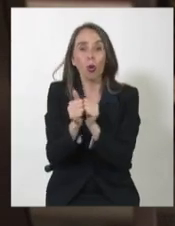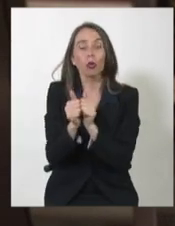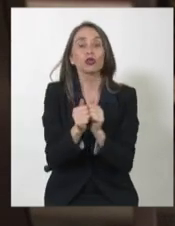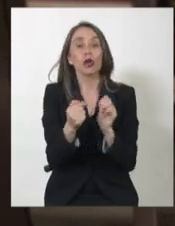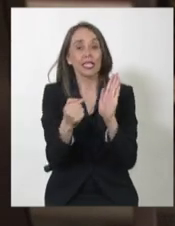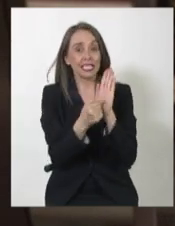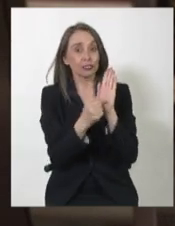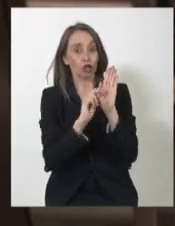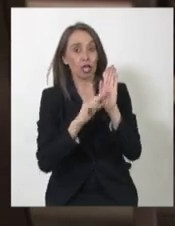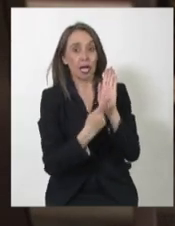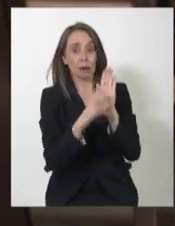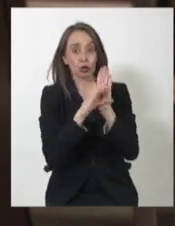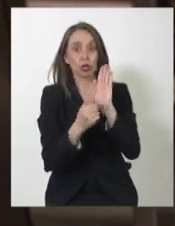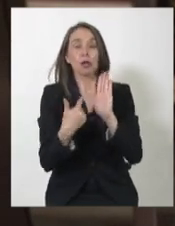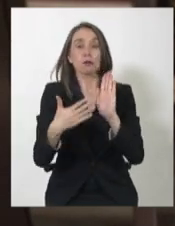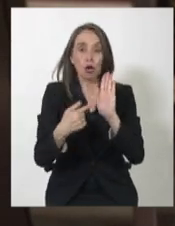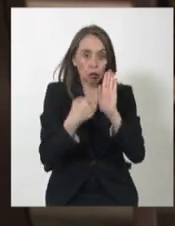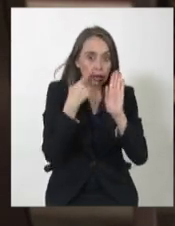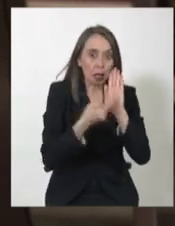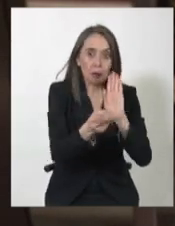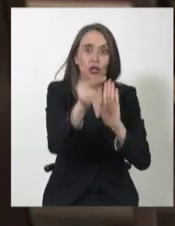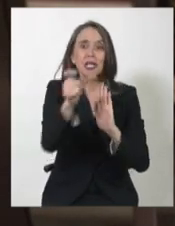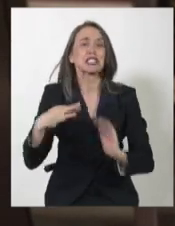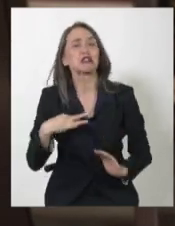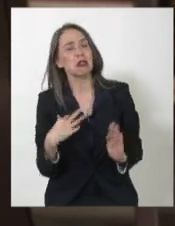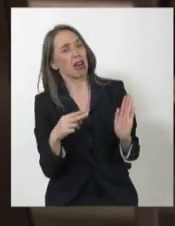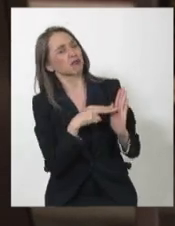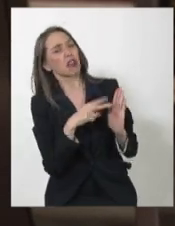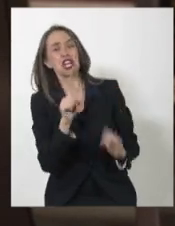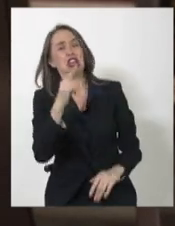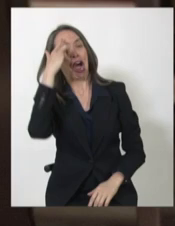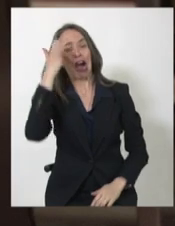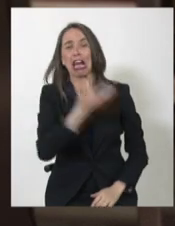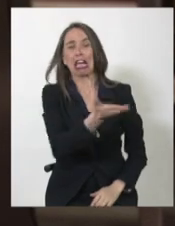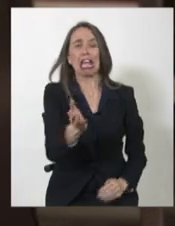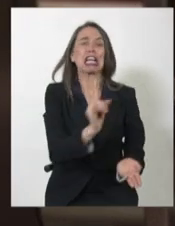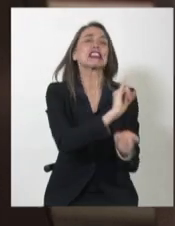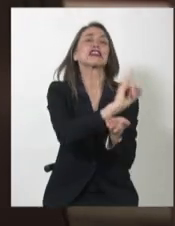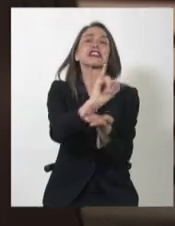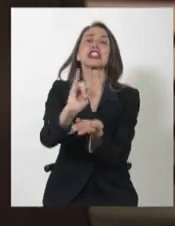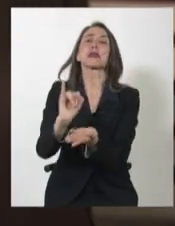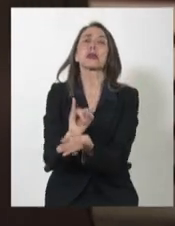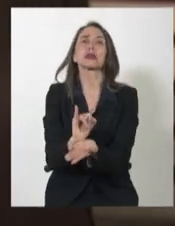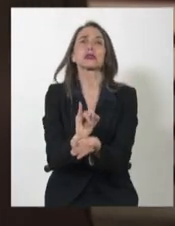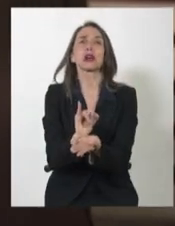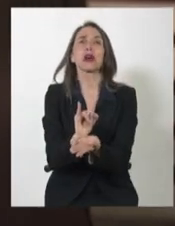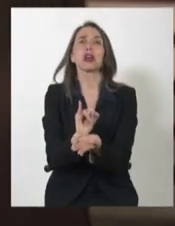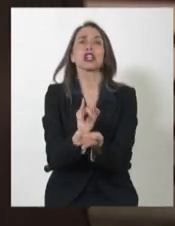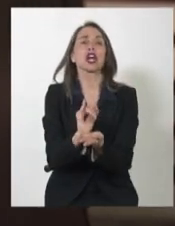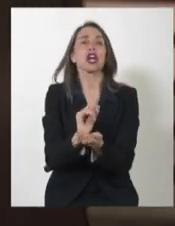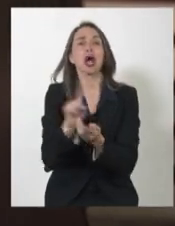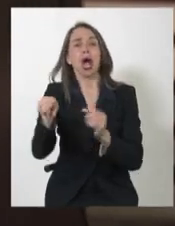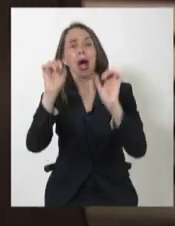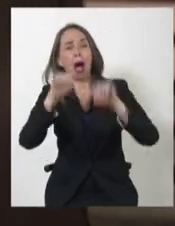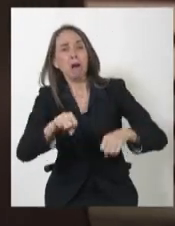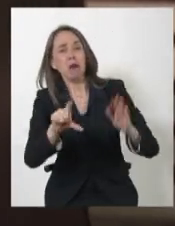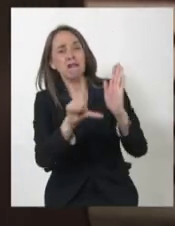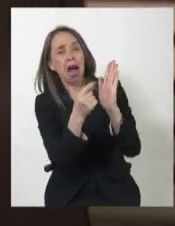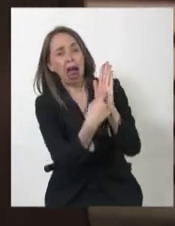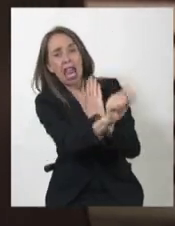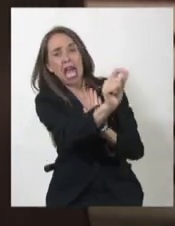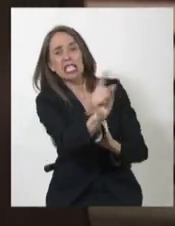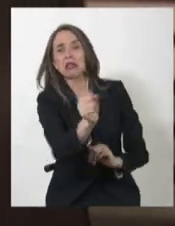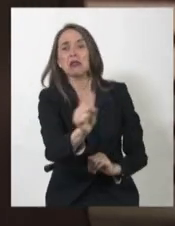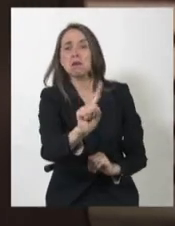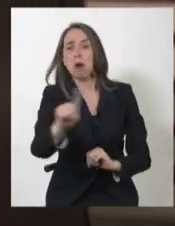a la ciudadanía, que no cree las instituciones están con falta de legitimidad, etcétera. Entonces yo creo que en